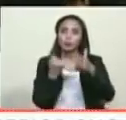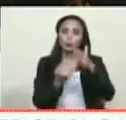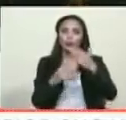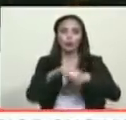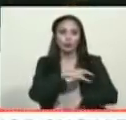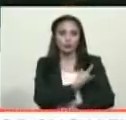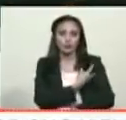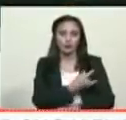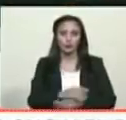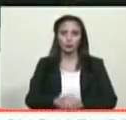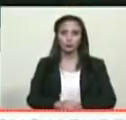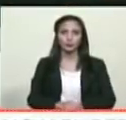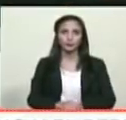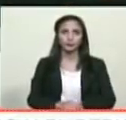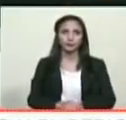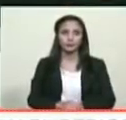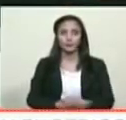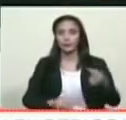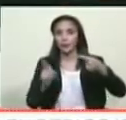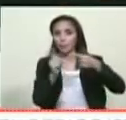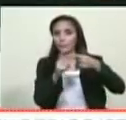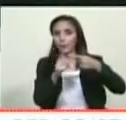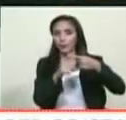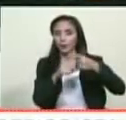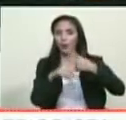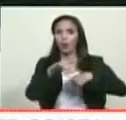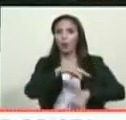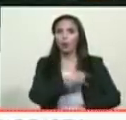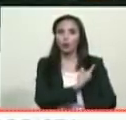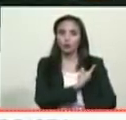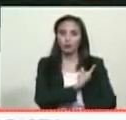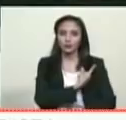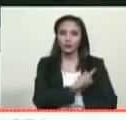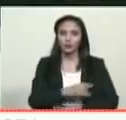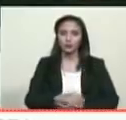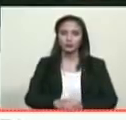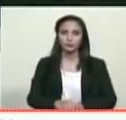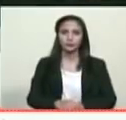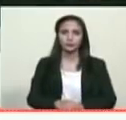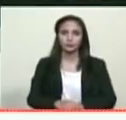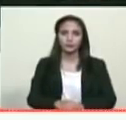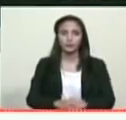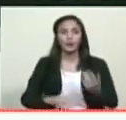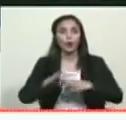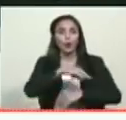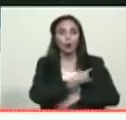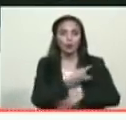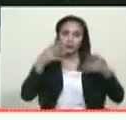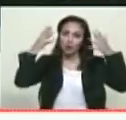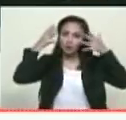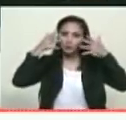universidades siguientes: Universidad Nacional Experimental Simón Rodríguez,